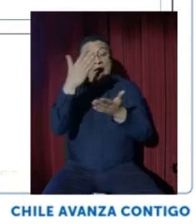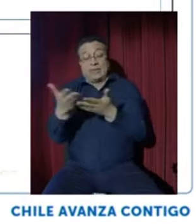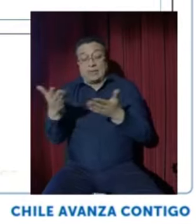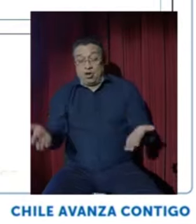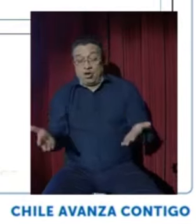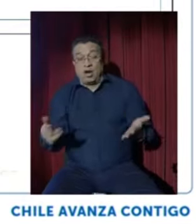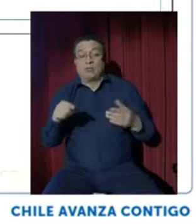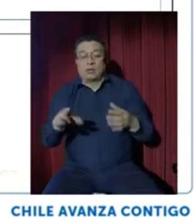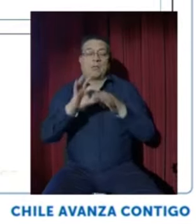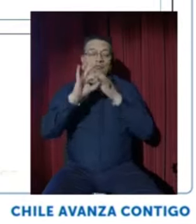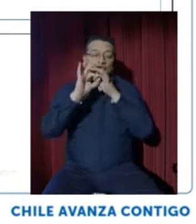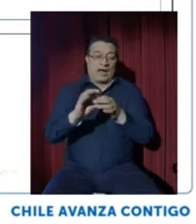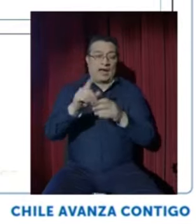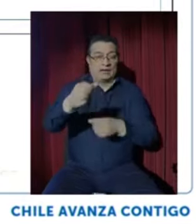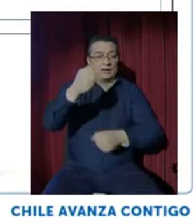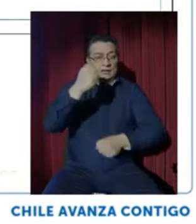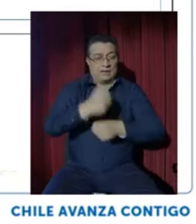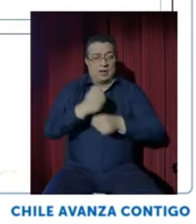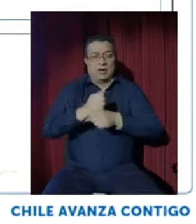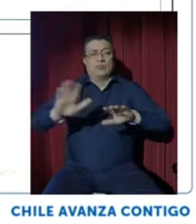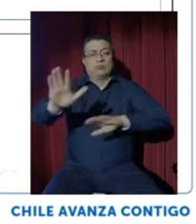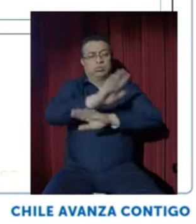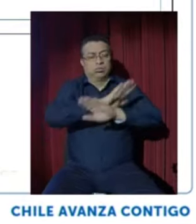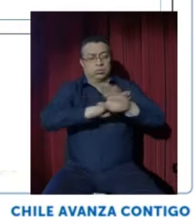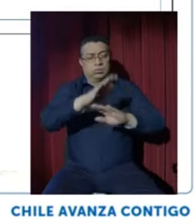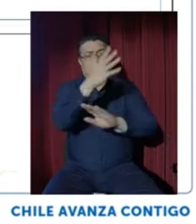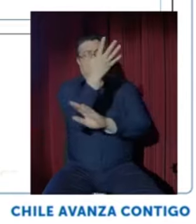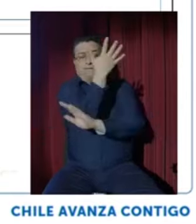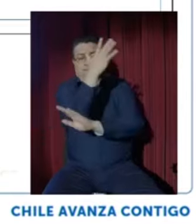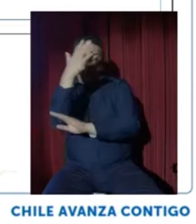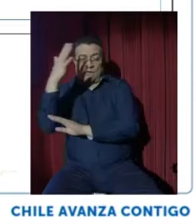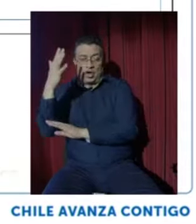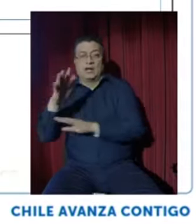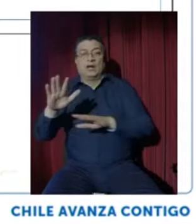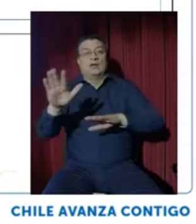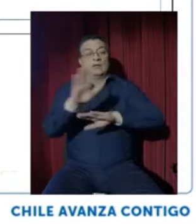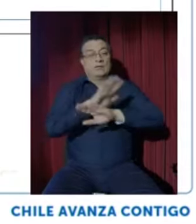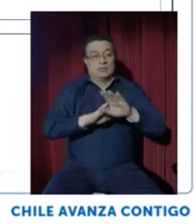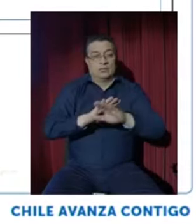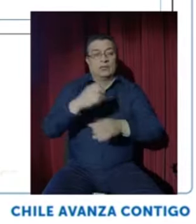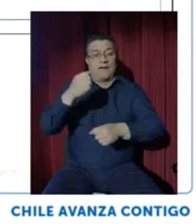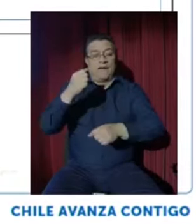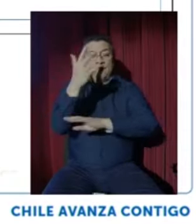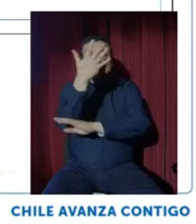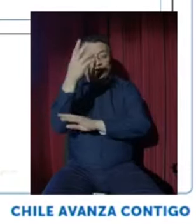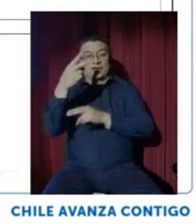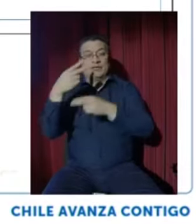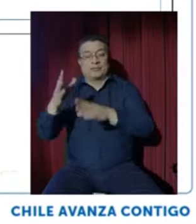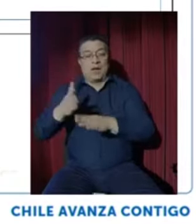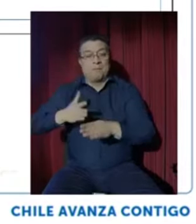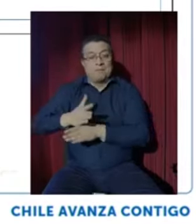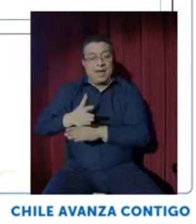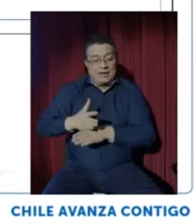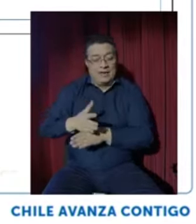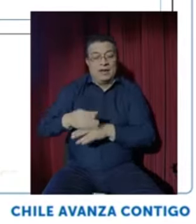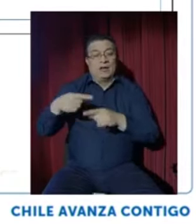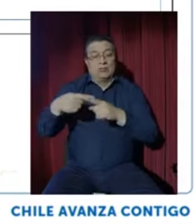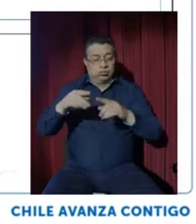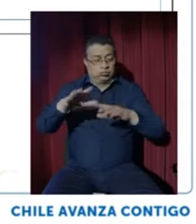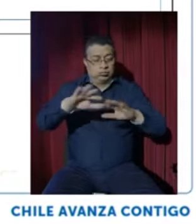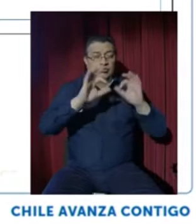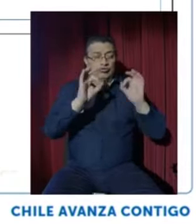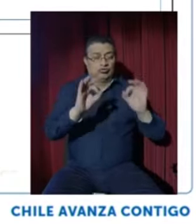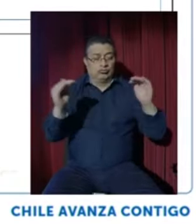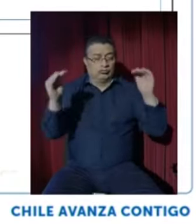en labores de preservación de bosque en labores de bosques de de producción de madera con con la silvicultura apropiada con